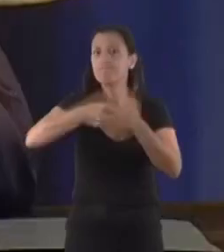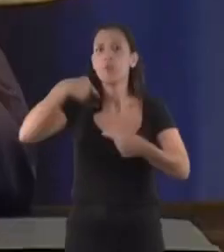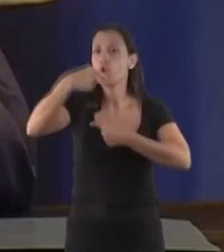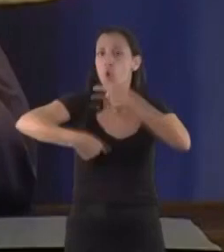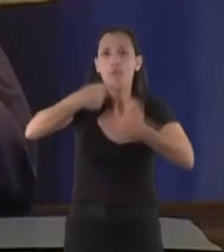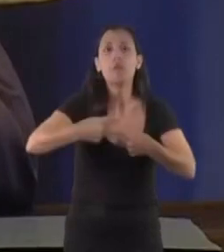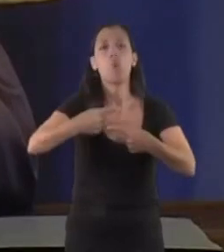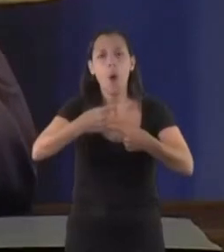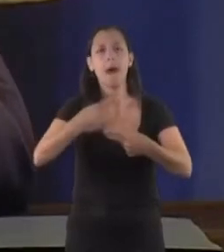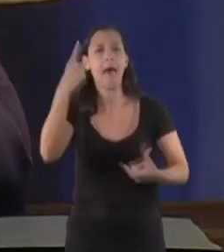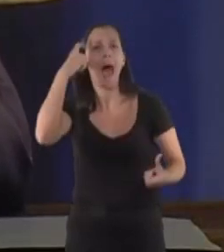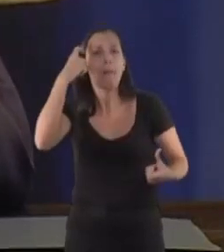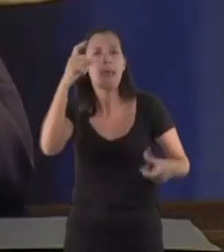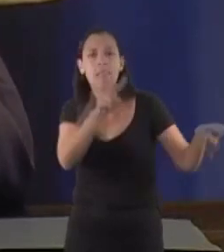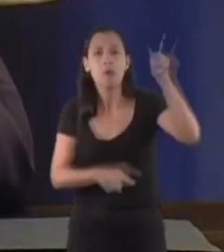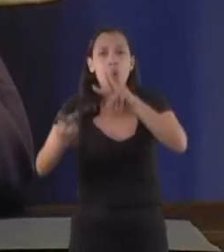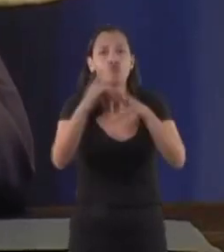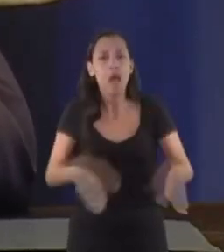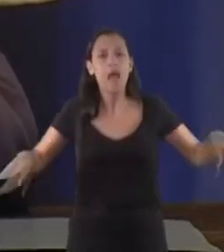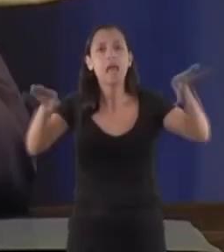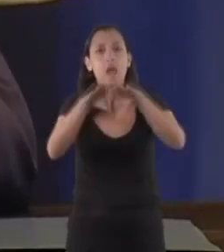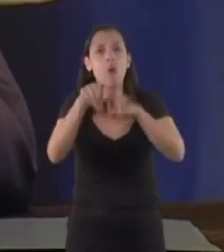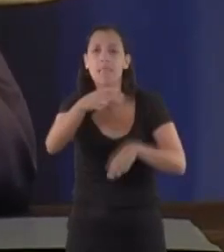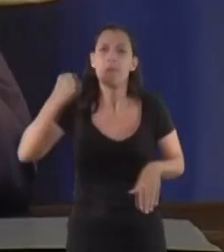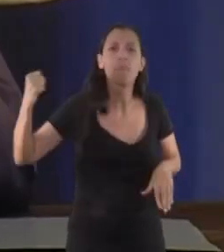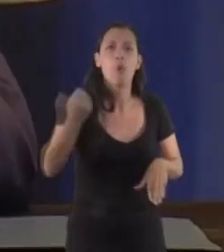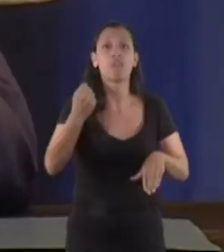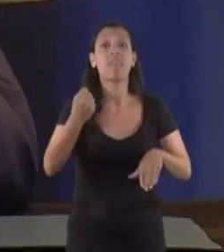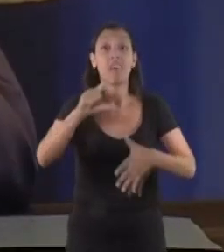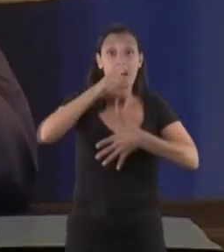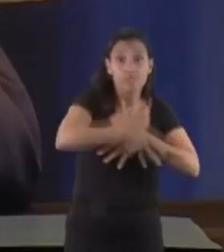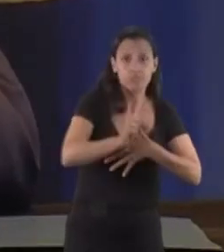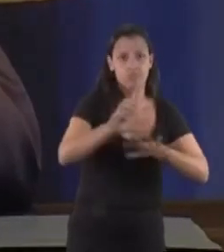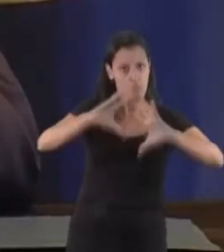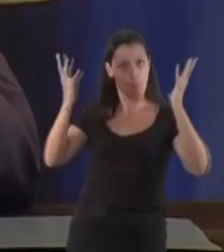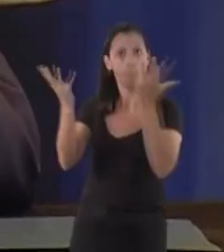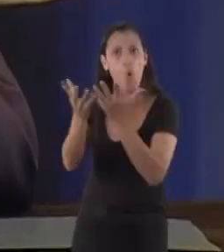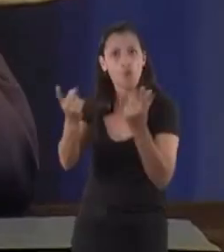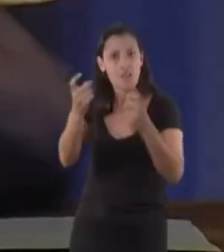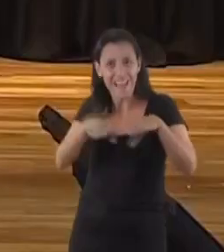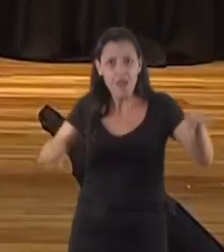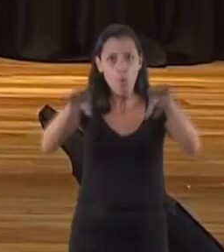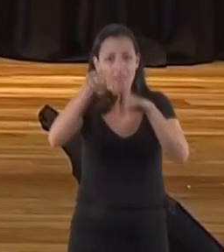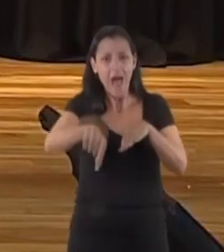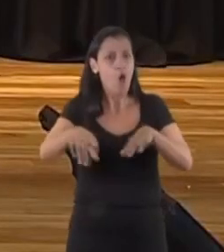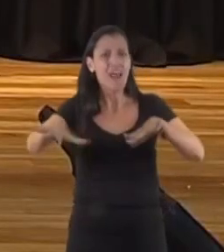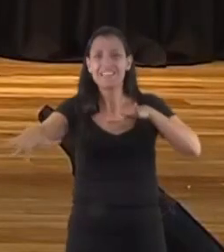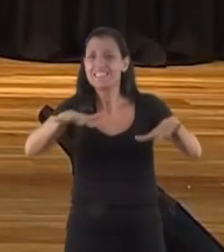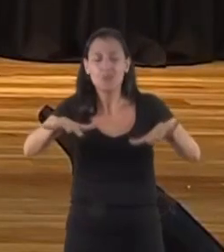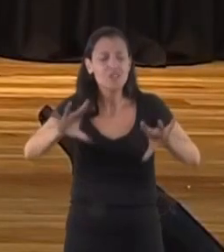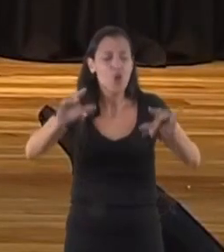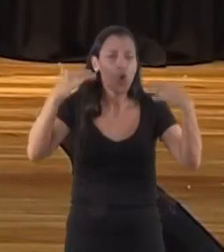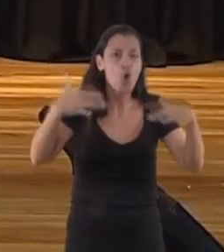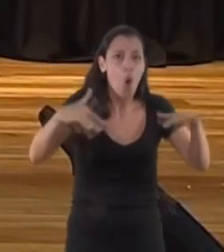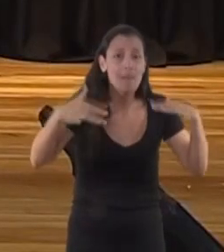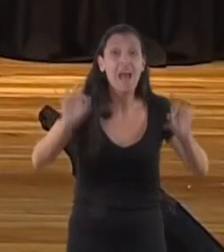ese mejor mundo y por esa igualdad que hace falta en todo el mundo, en una situación crítica como la que vive el mundo y que no solo